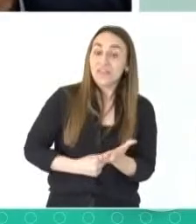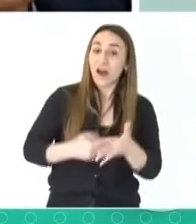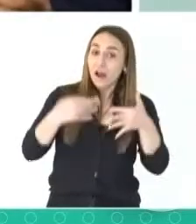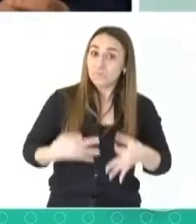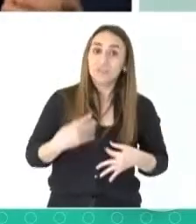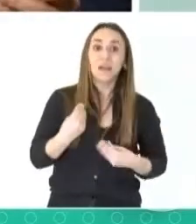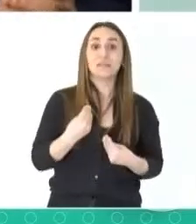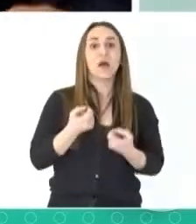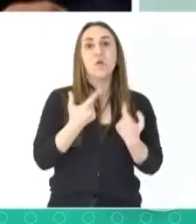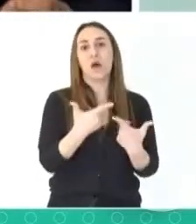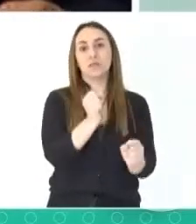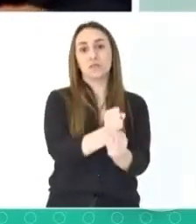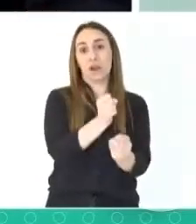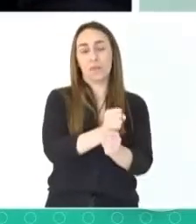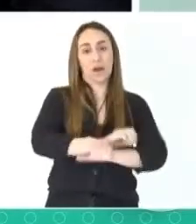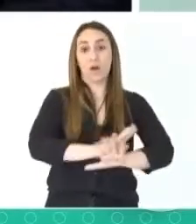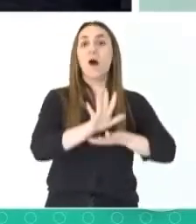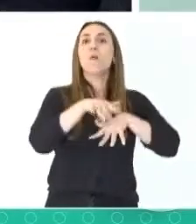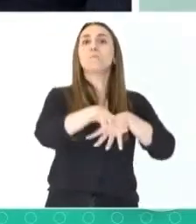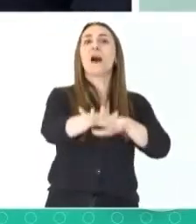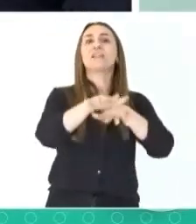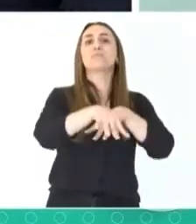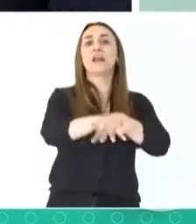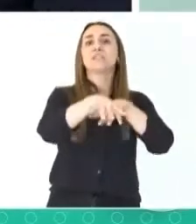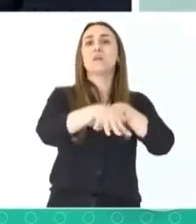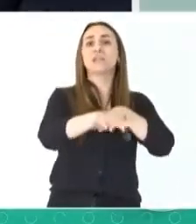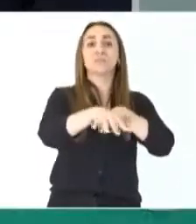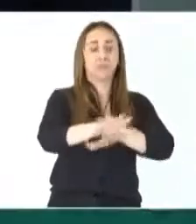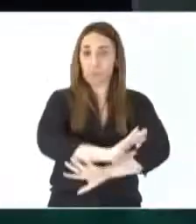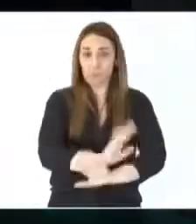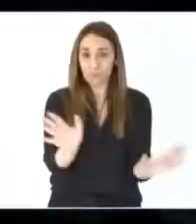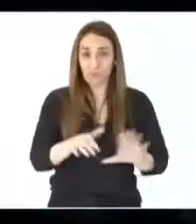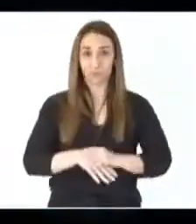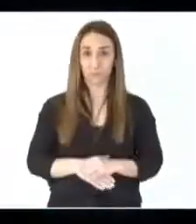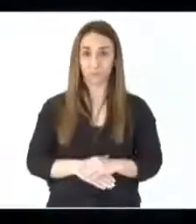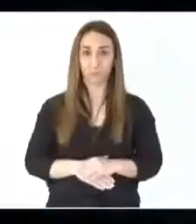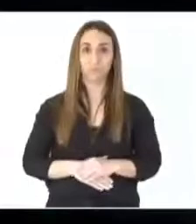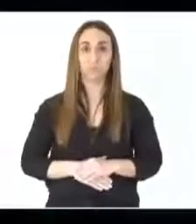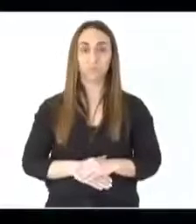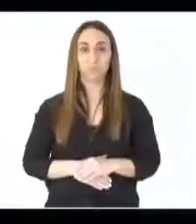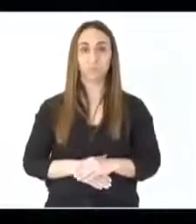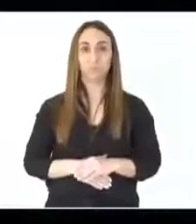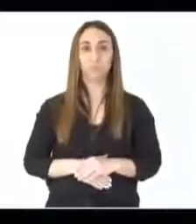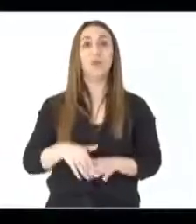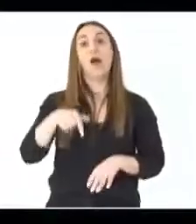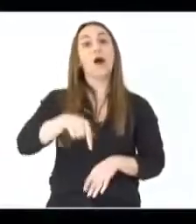lo piquetes de forma temporario gracias candidato ahora es el momento de escuchar la exposición